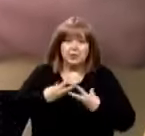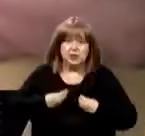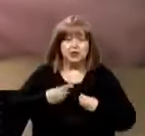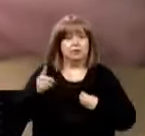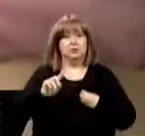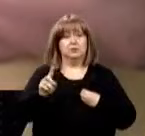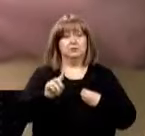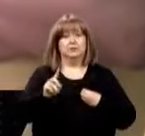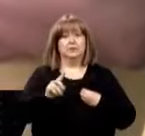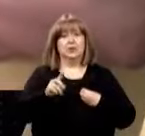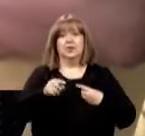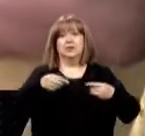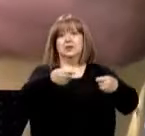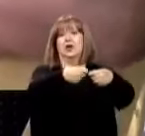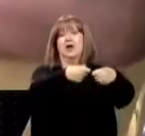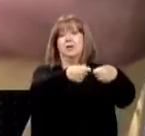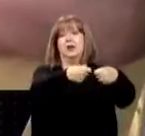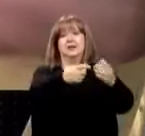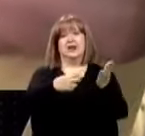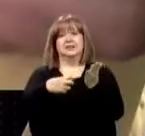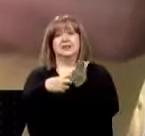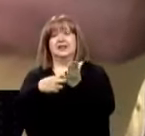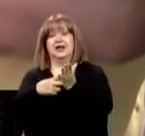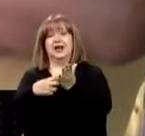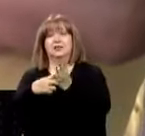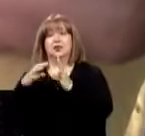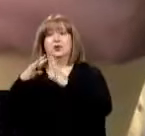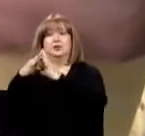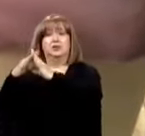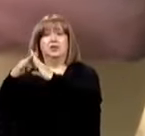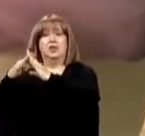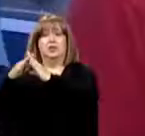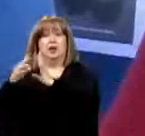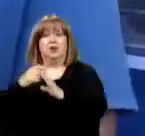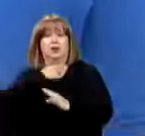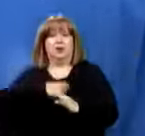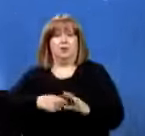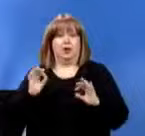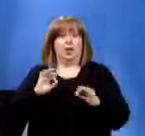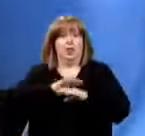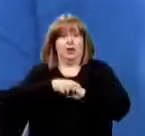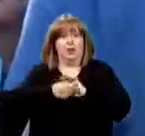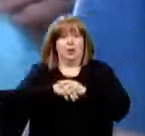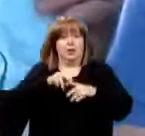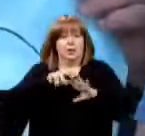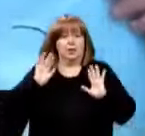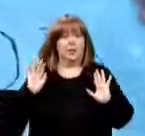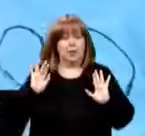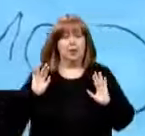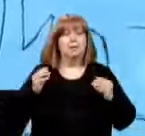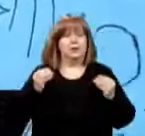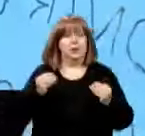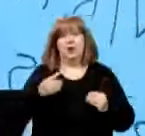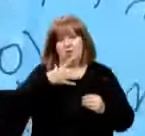individual, es algo entre los empresarios y el sindicato. O sea, no hemos conseguido ninguna respuesta clara y vamos a seguir en esta lucha porque